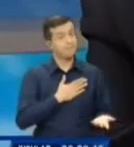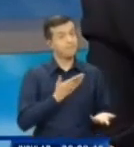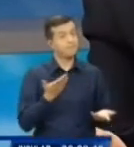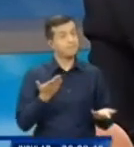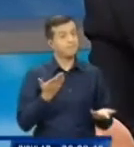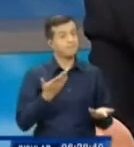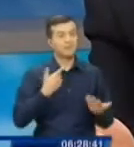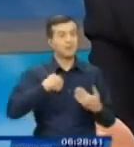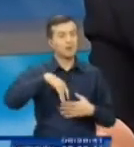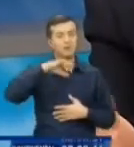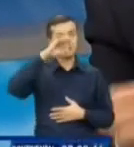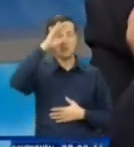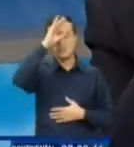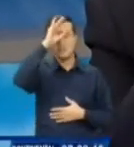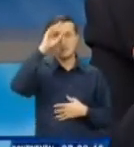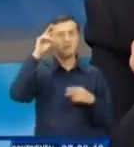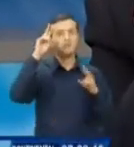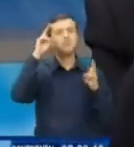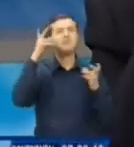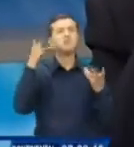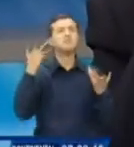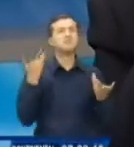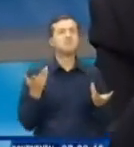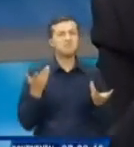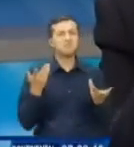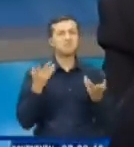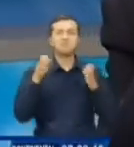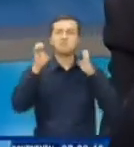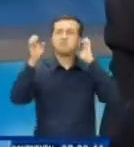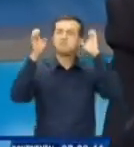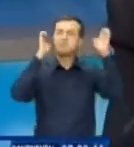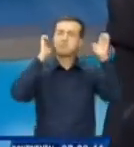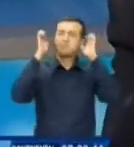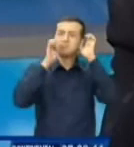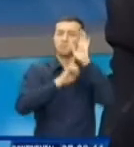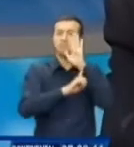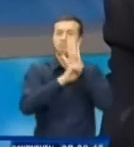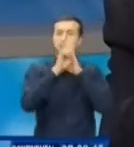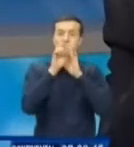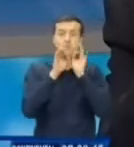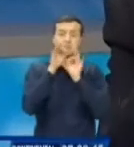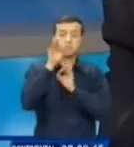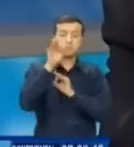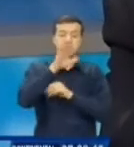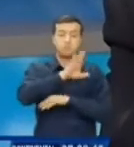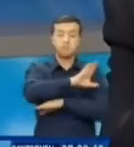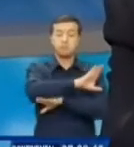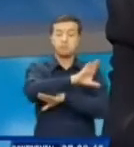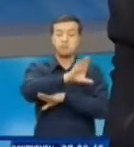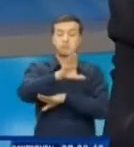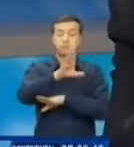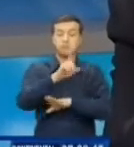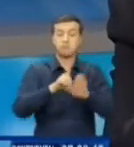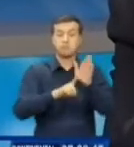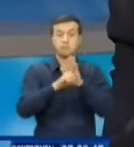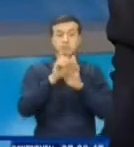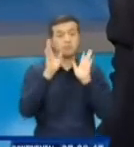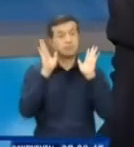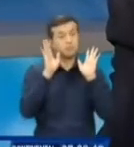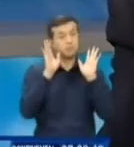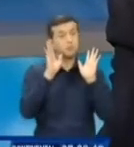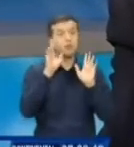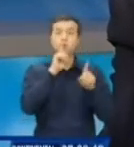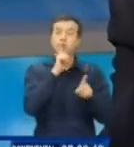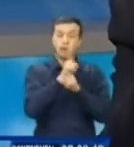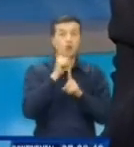se conoce todavía cuál es la estrategia de desarrollo rural en el país se claros hay